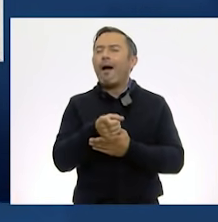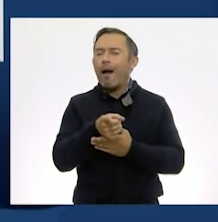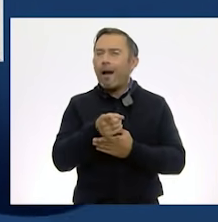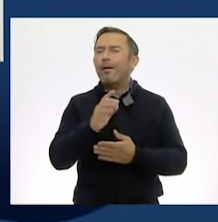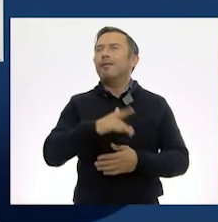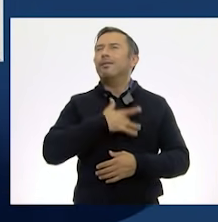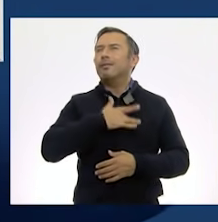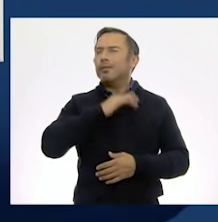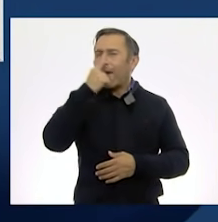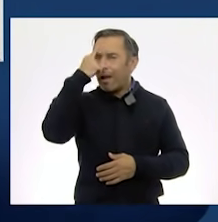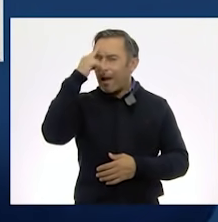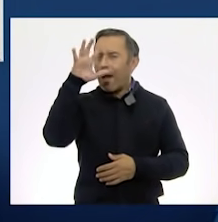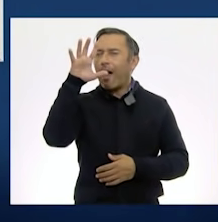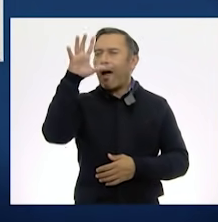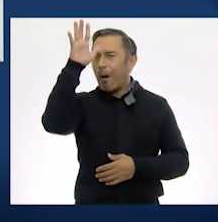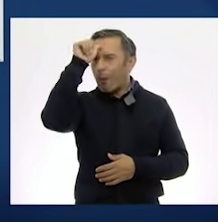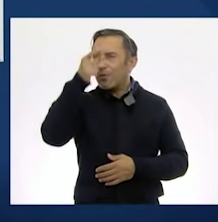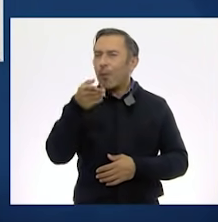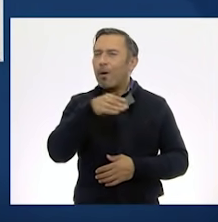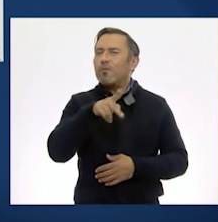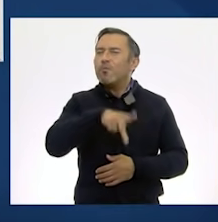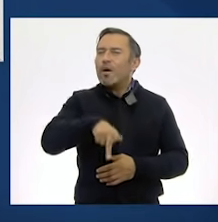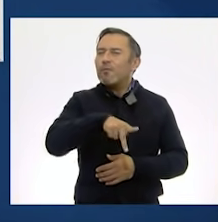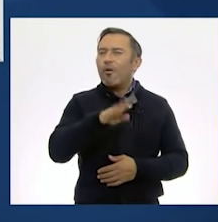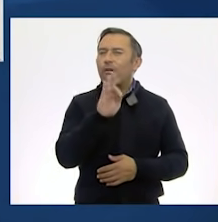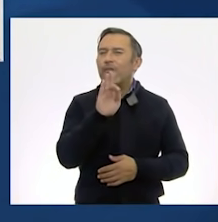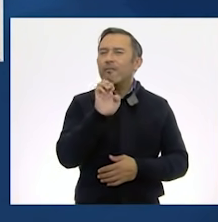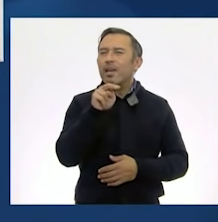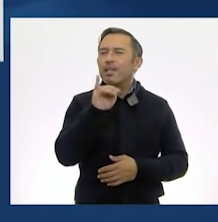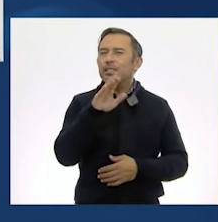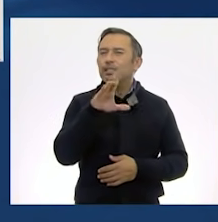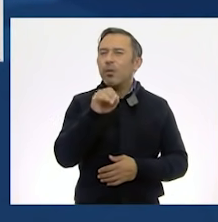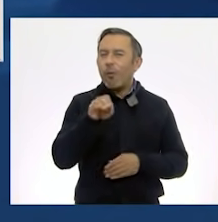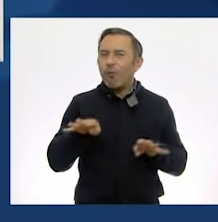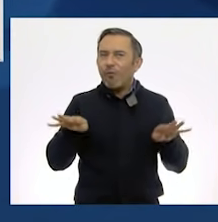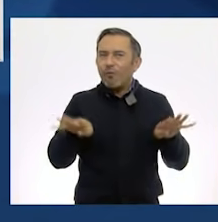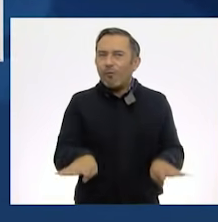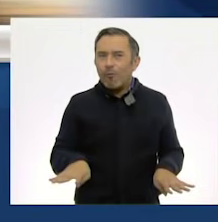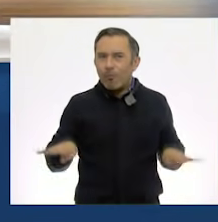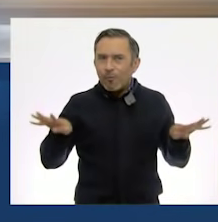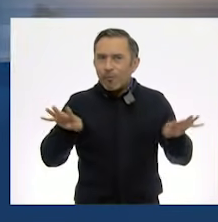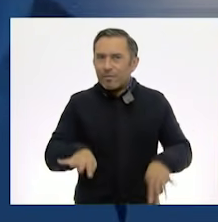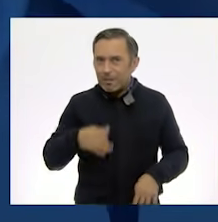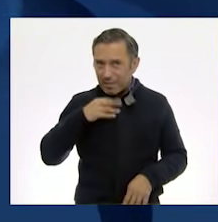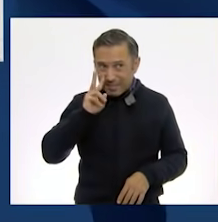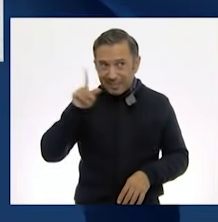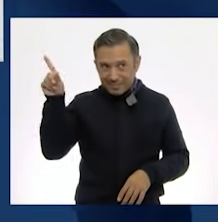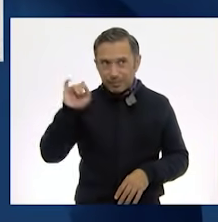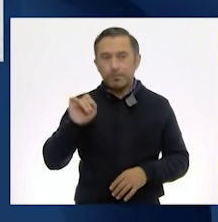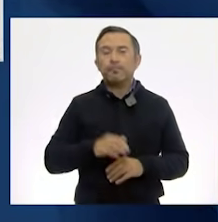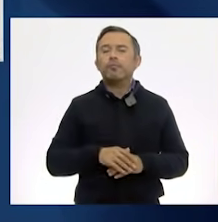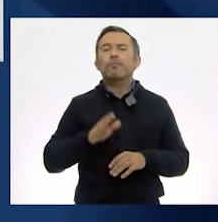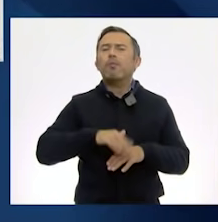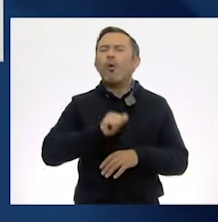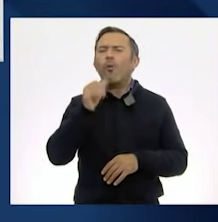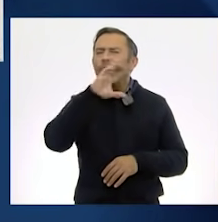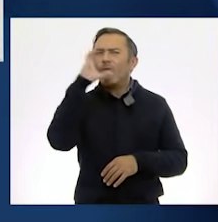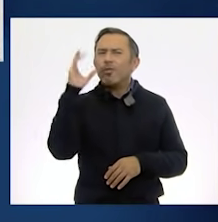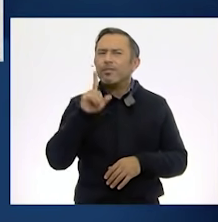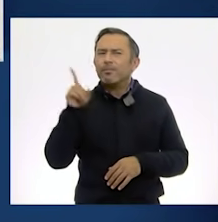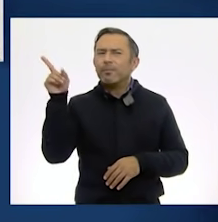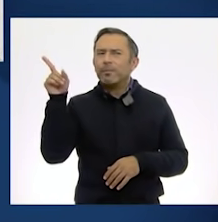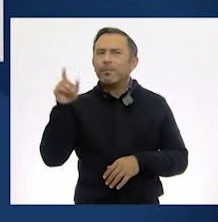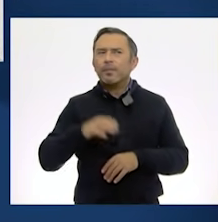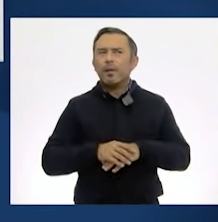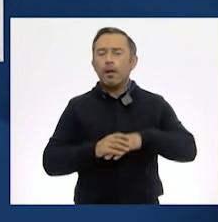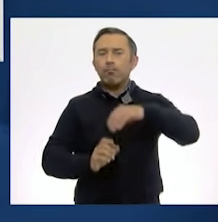fenicios. Justo como el barco que tenemos detrás de nosotras. Exacto. Y en la siguiente imagen, ¿qué observas? El famosísimo